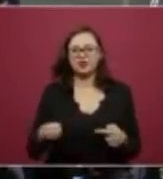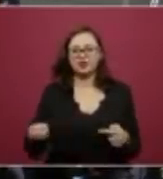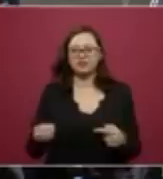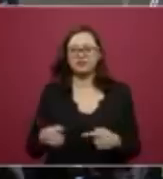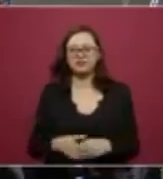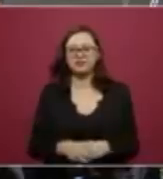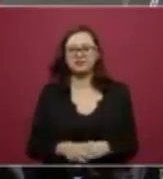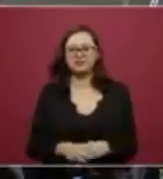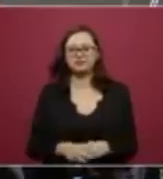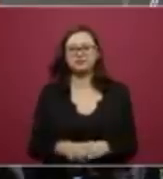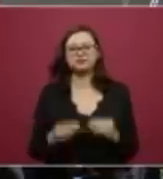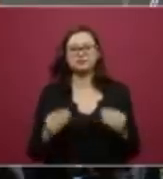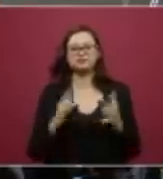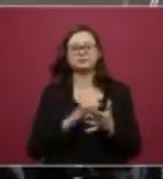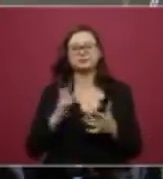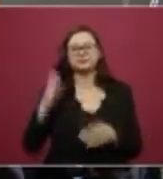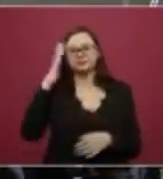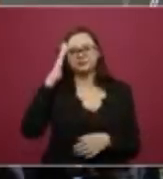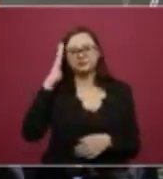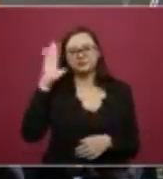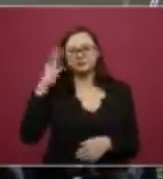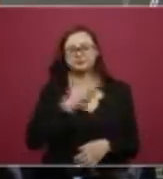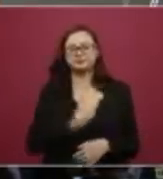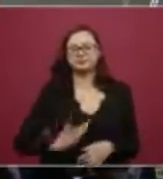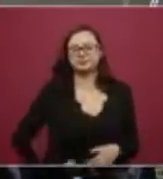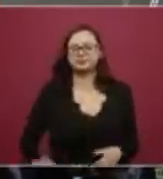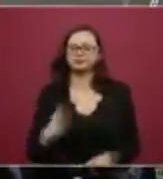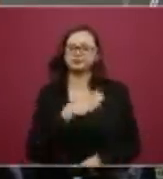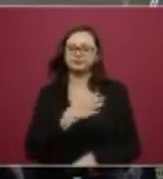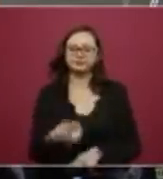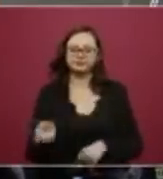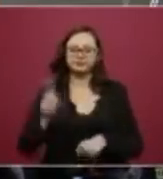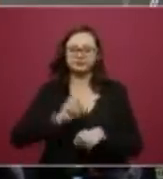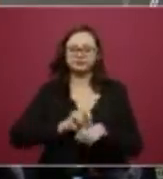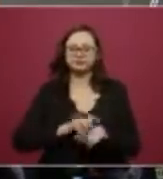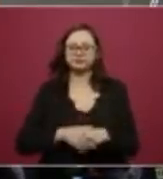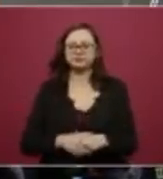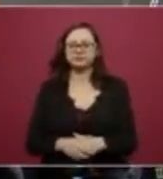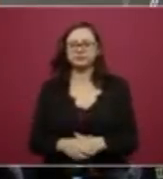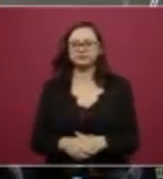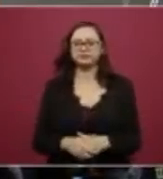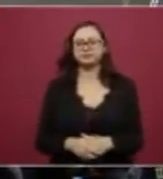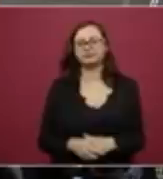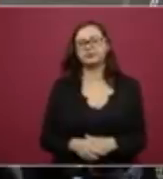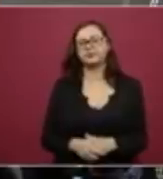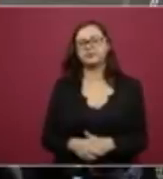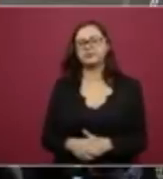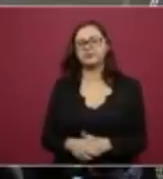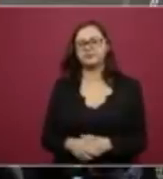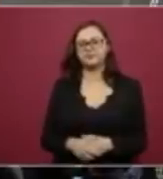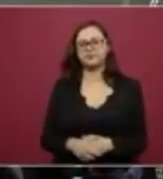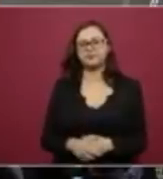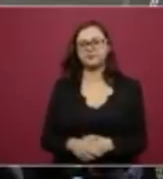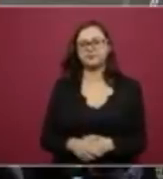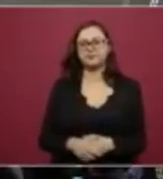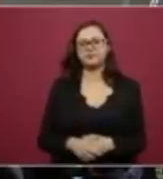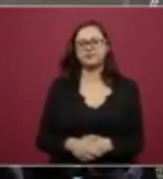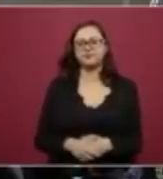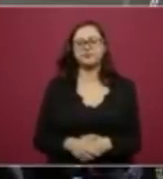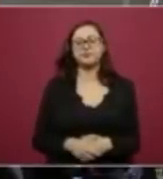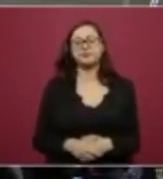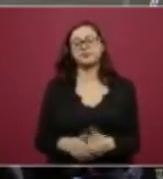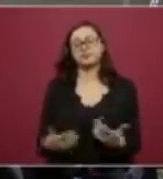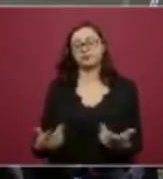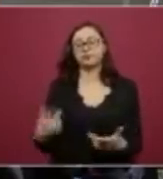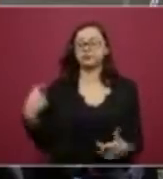Muchas gracias, señor presidente. Buenos días. En la manera de conmemorar este año de